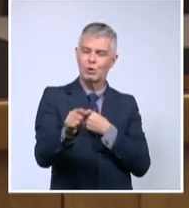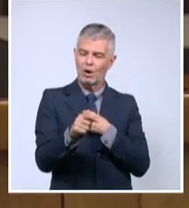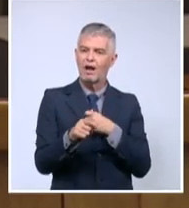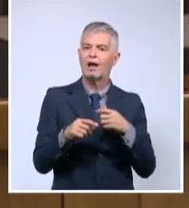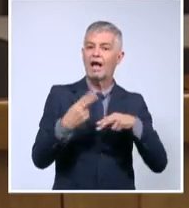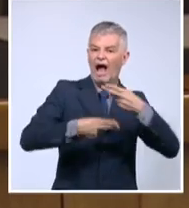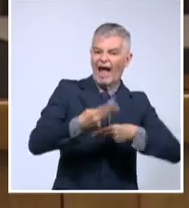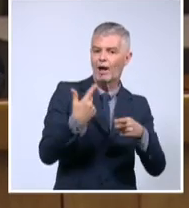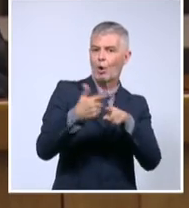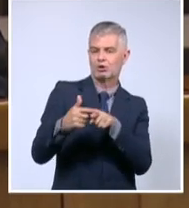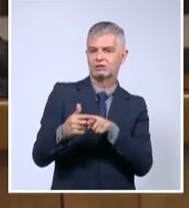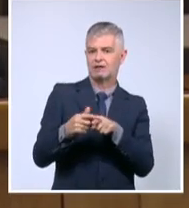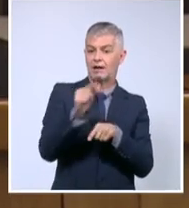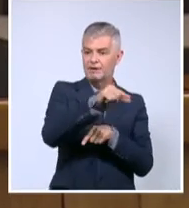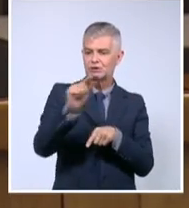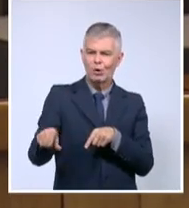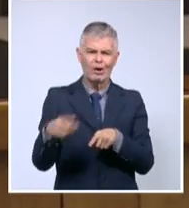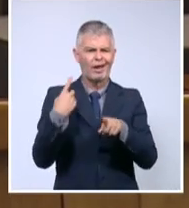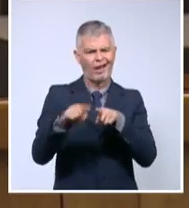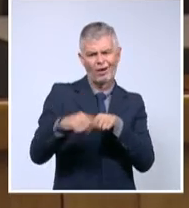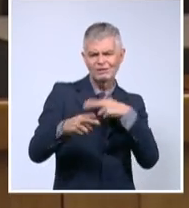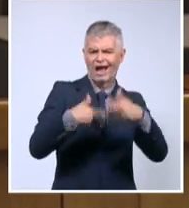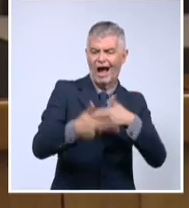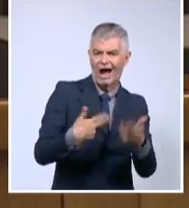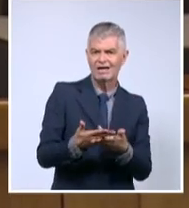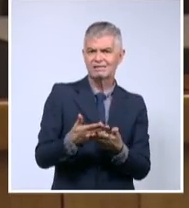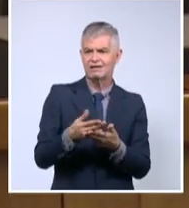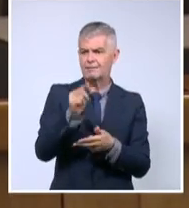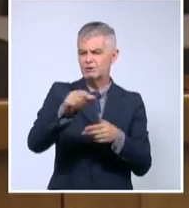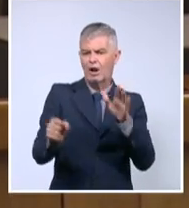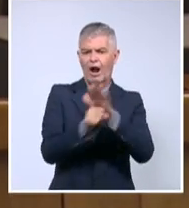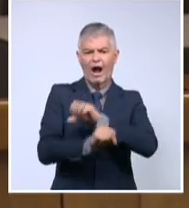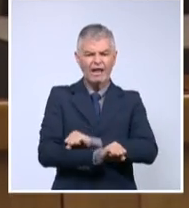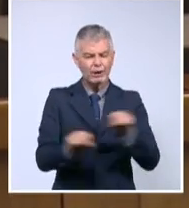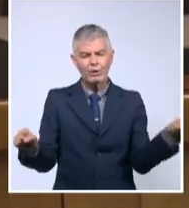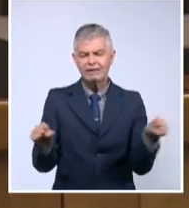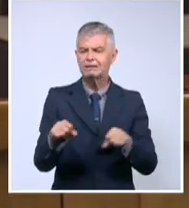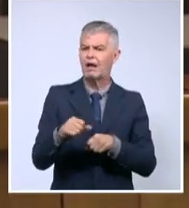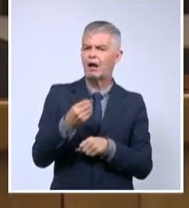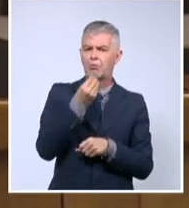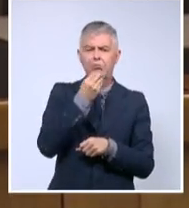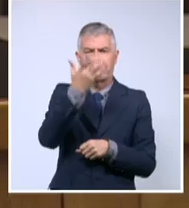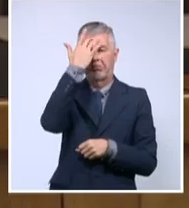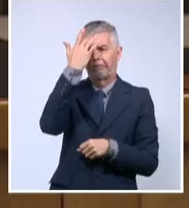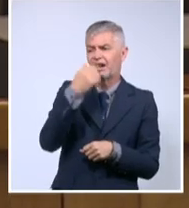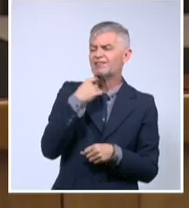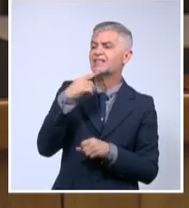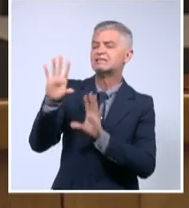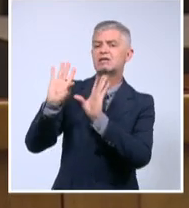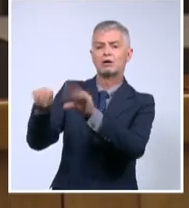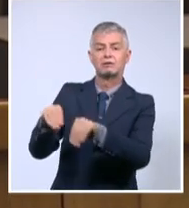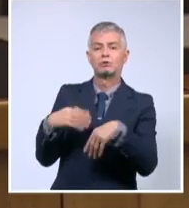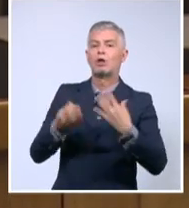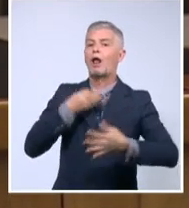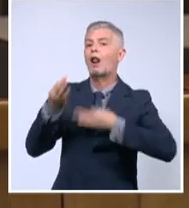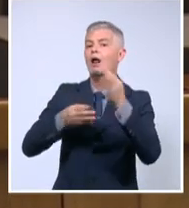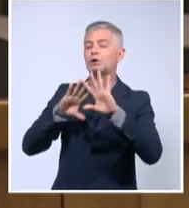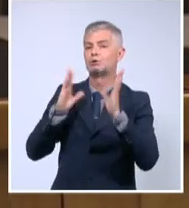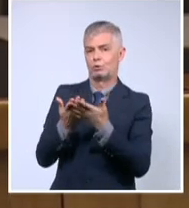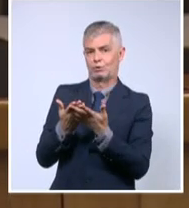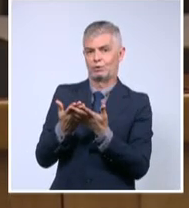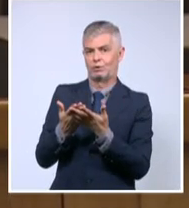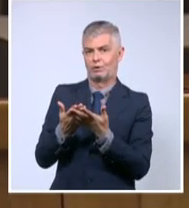violencia y los terroristas no tienen pudor en declarar sus operaciones. El escenario del golpe suave sigue